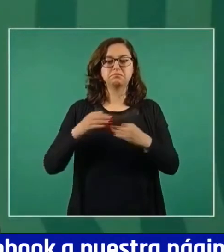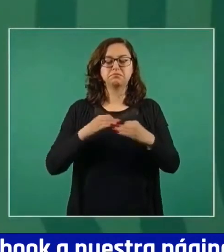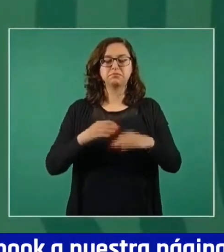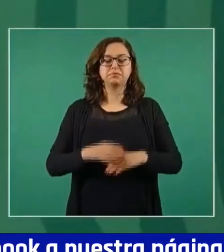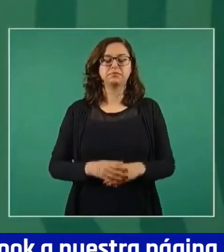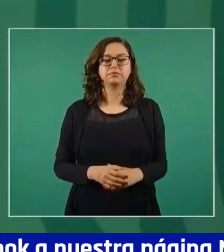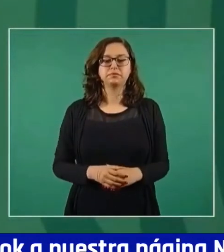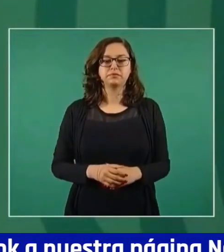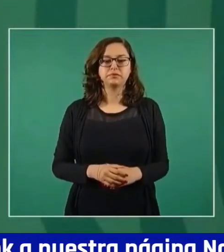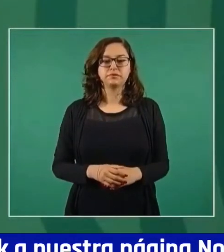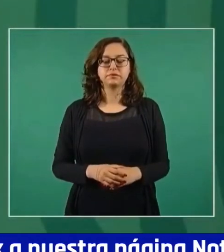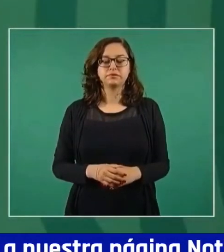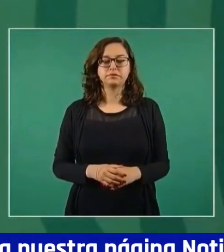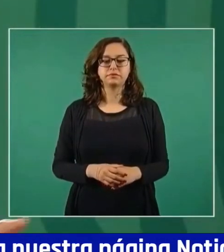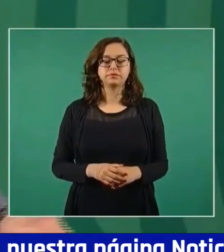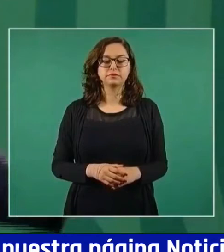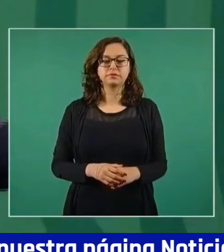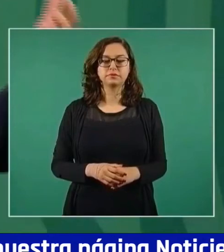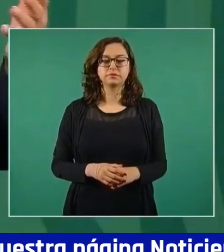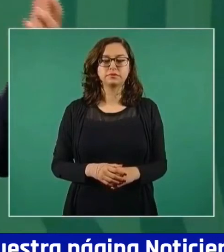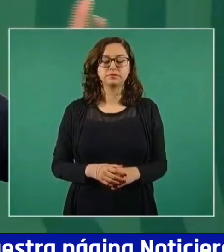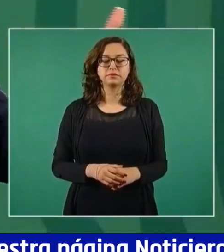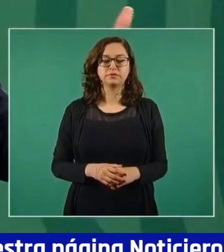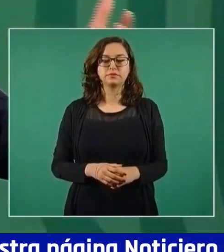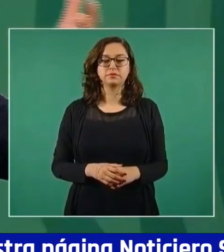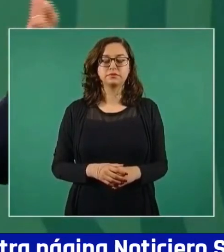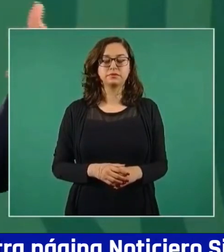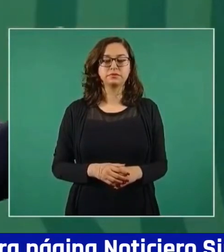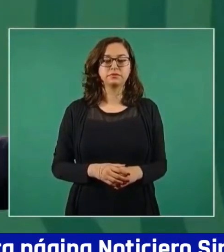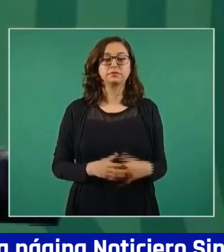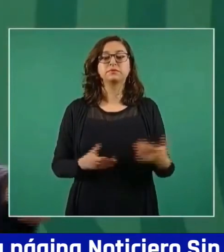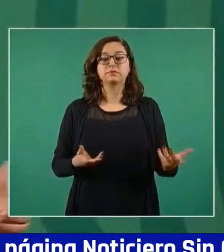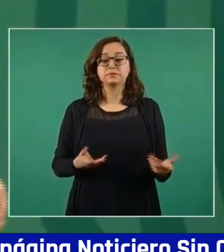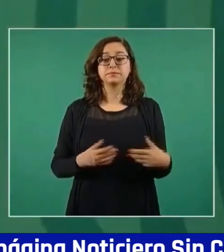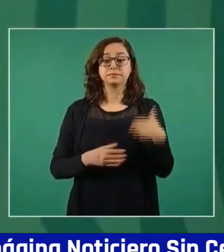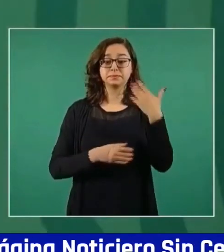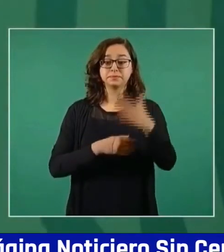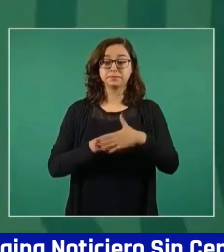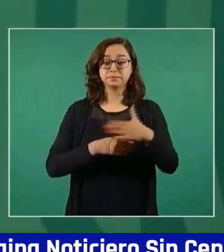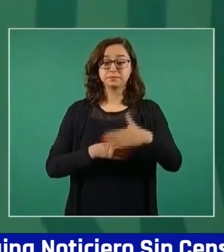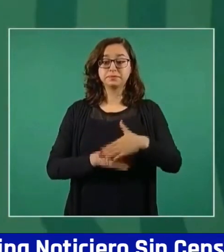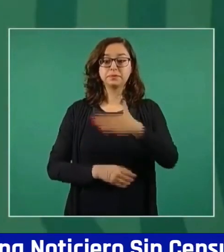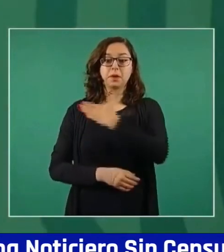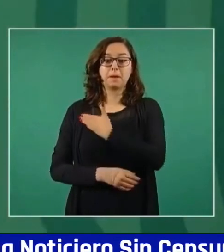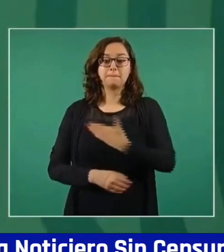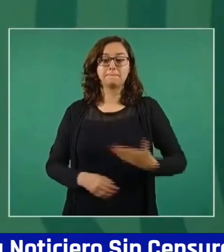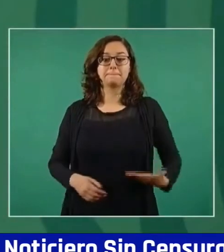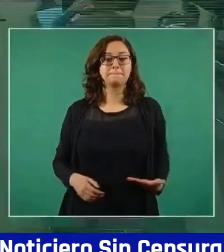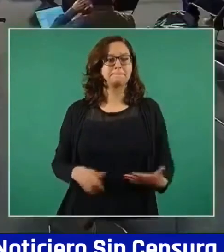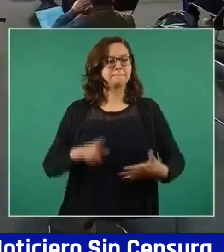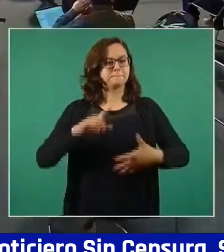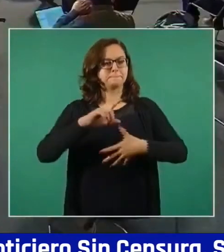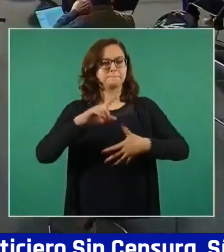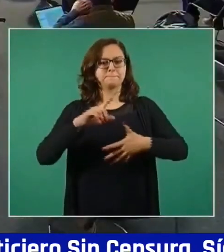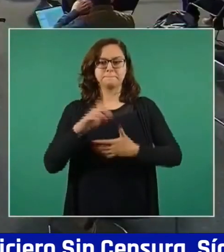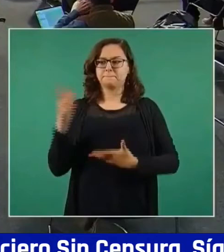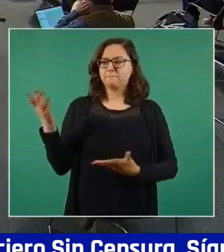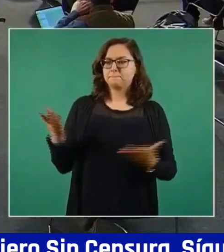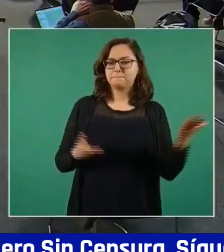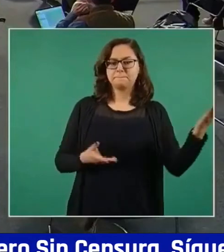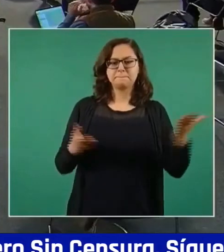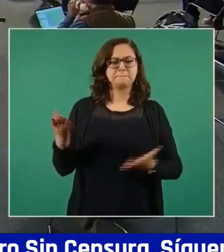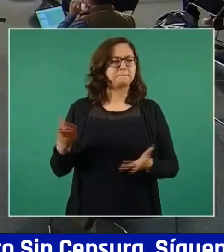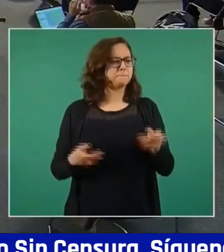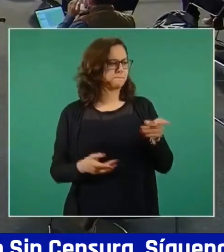Acerca de el encuentro que vamos a tener con presidentes, yo creo que Marcelo podría explicar bien